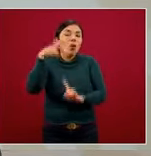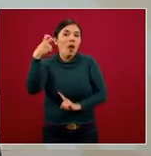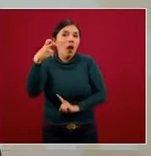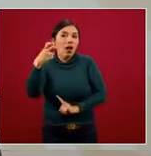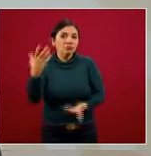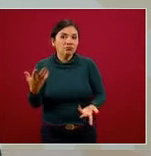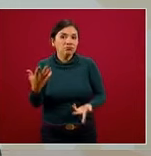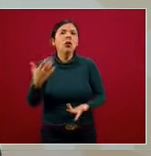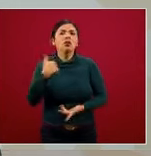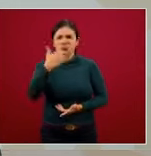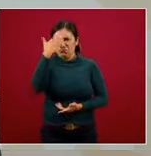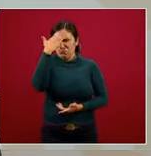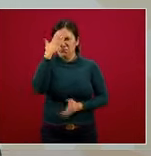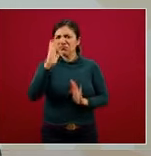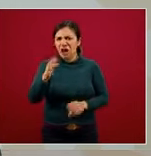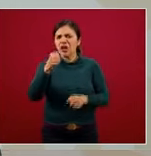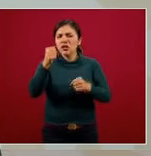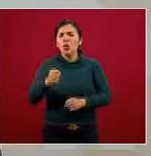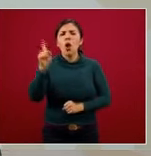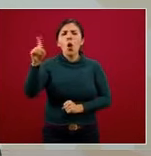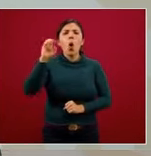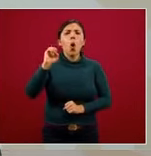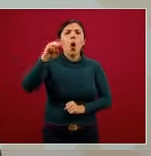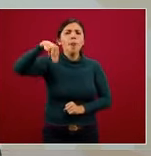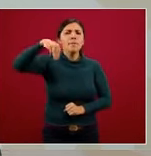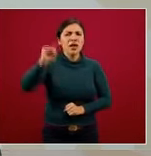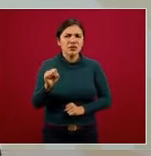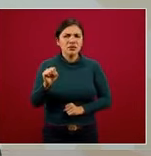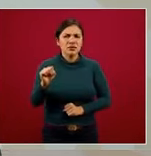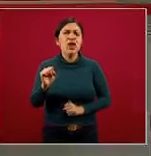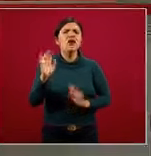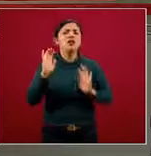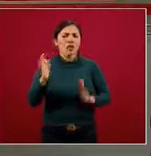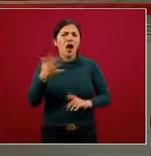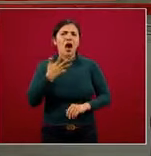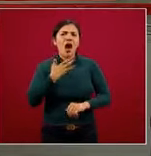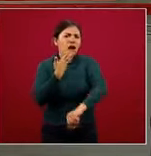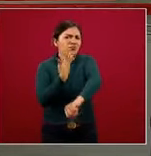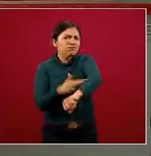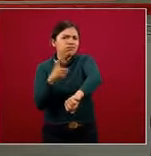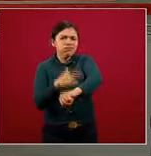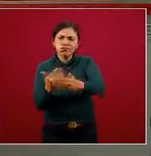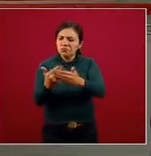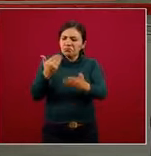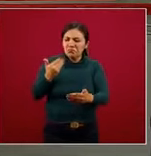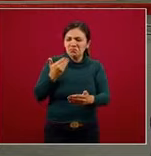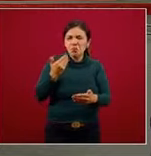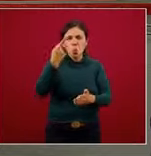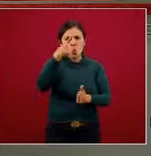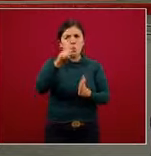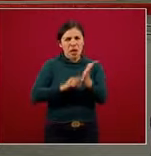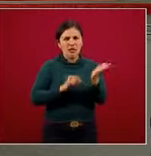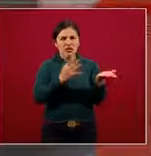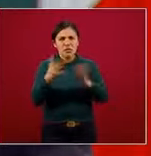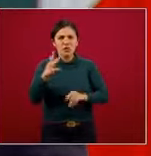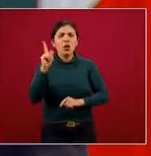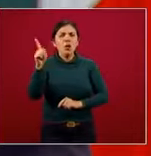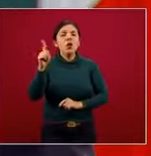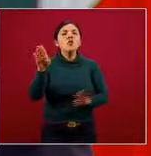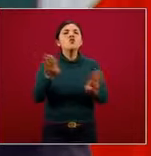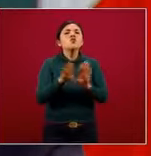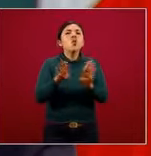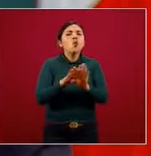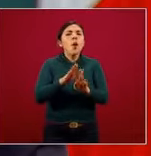tener. Conocemos con certeza que la Organización Mundial de la Salud ya puso en marcha hace casi un mes un mecanismo